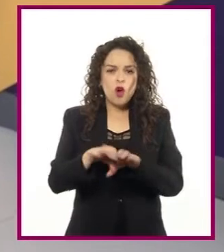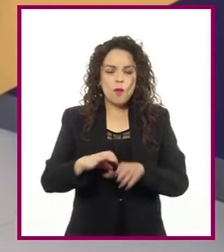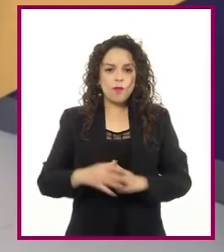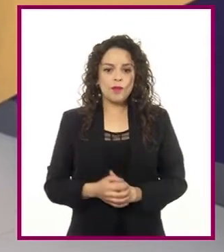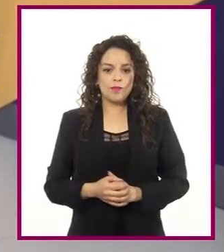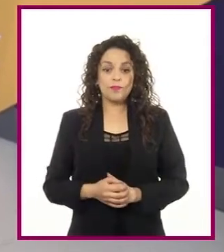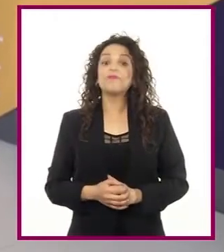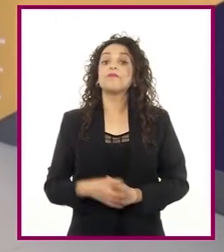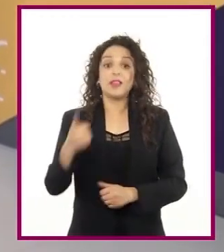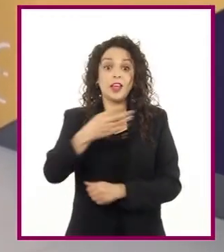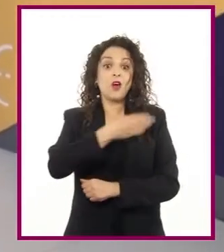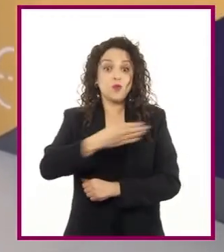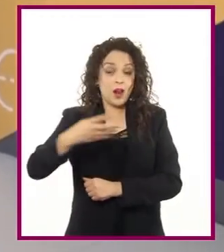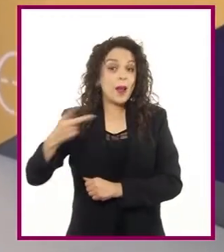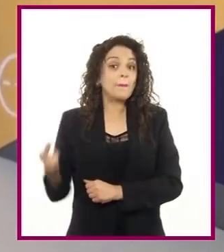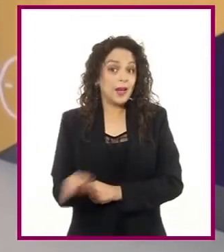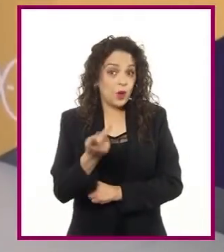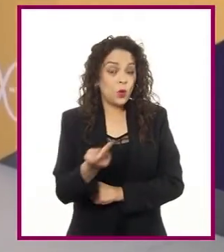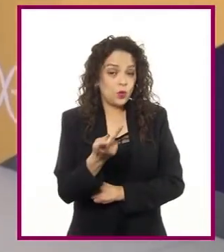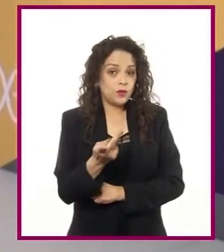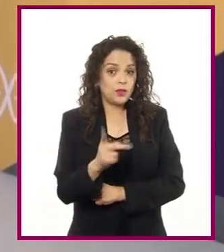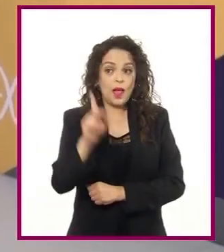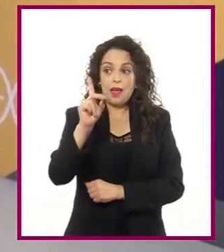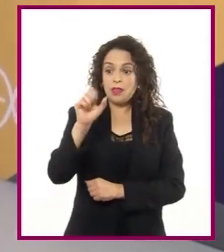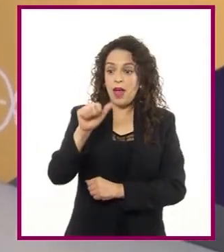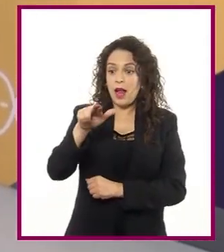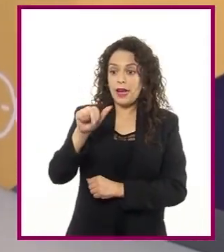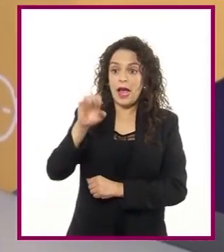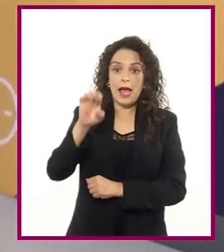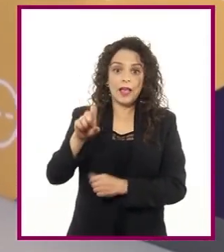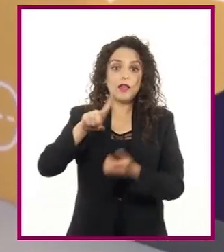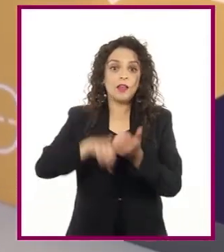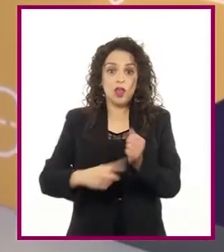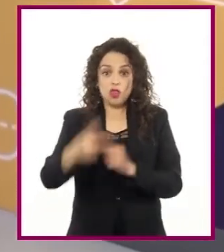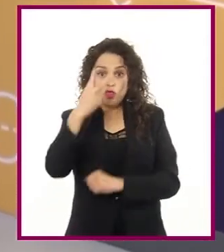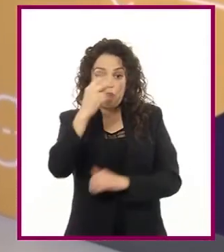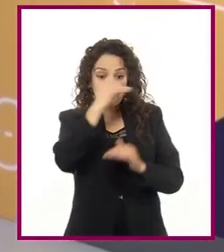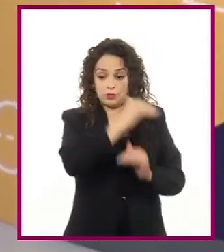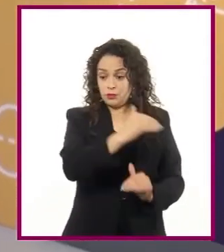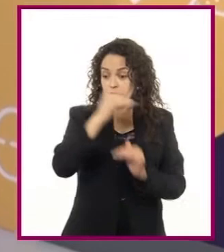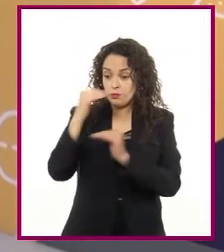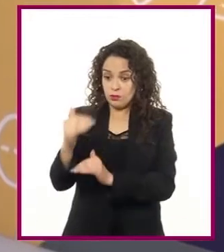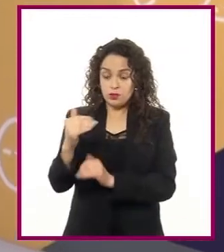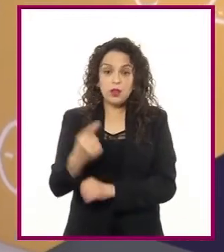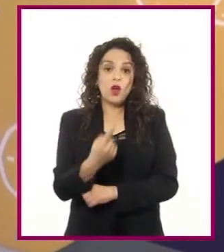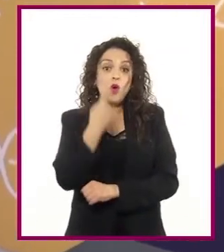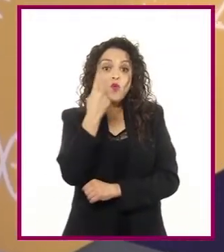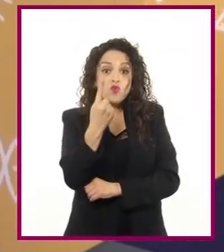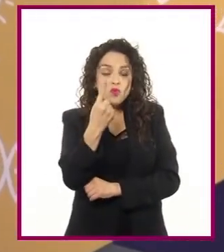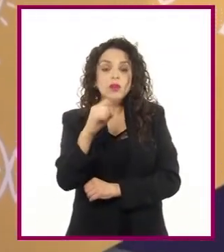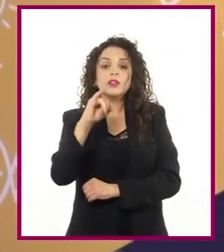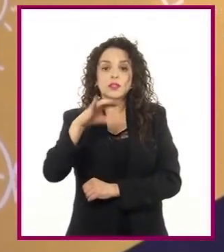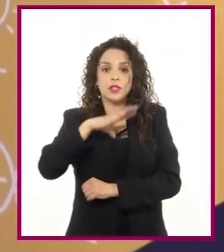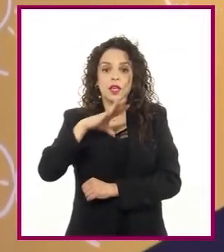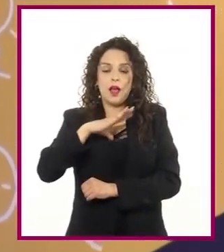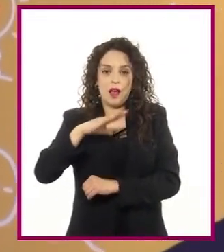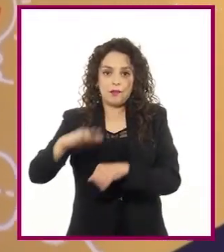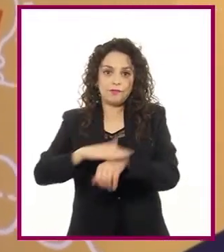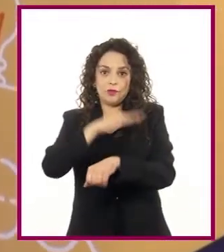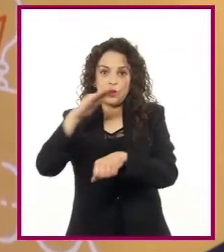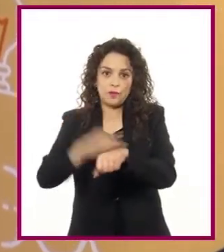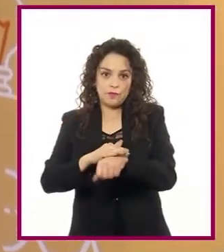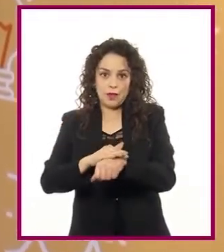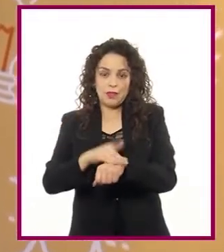Buena pregunta. Danae solo cumple en uno de los dos bloques con el promedio que desea